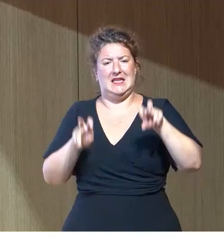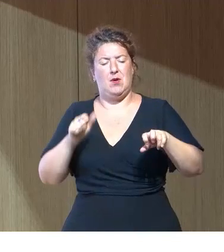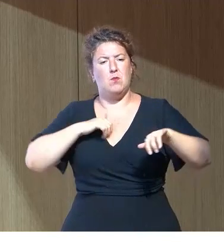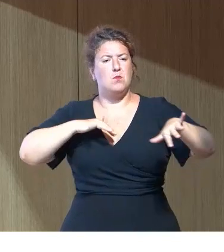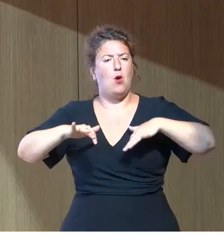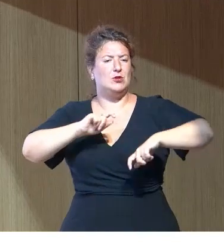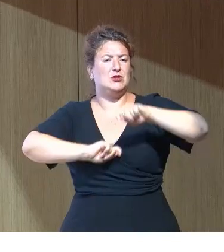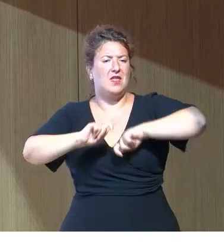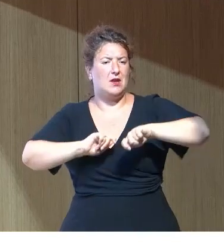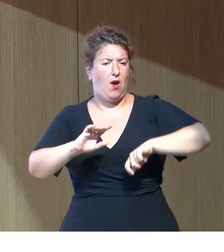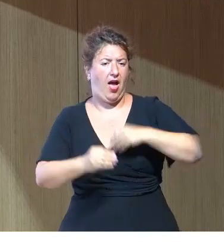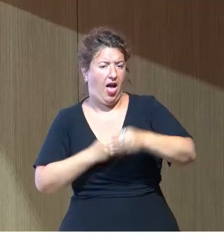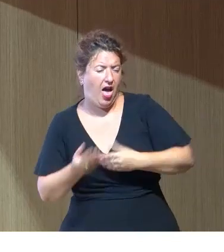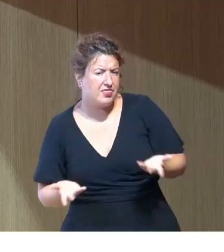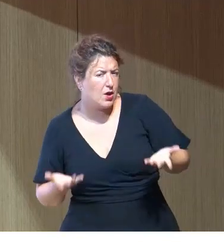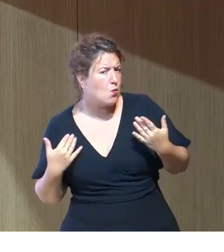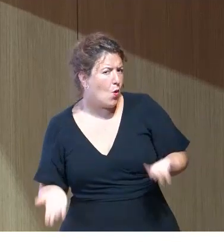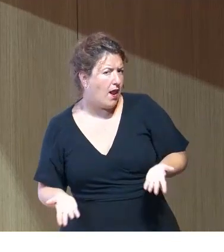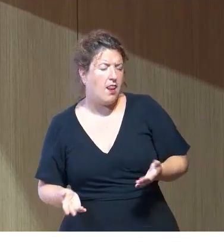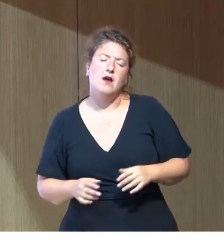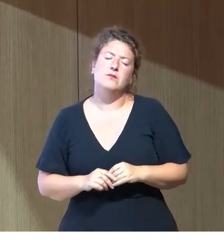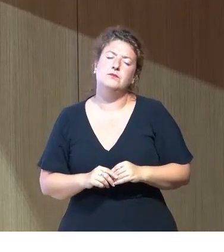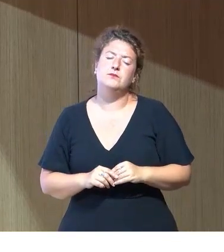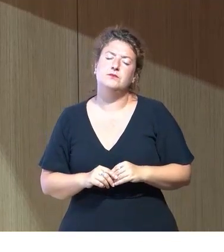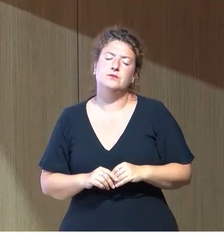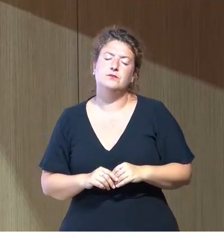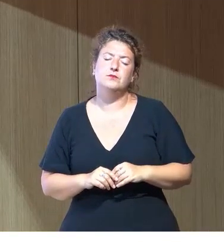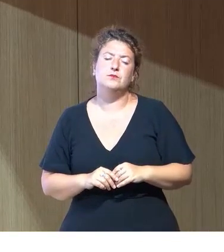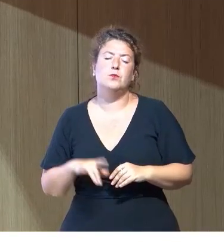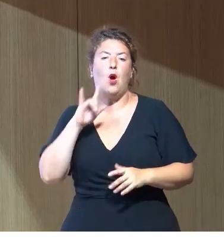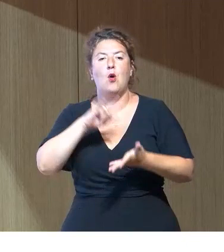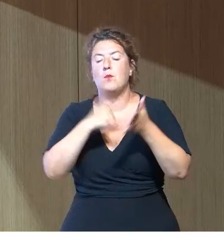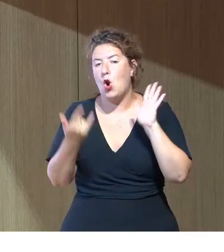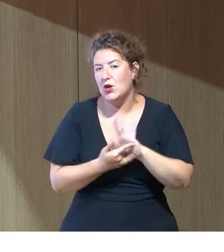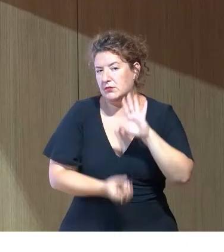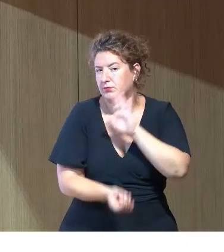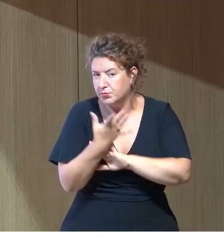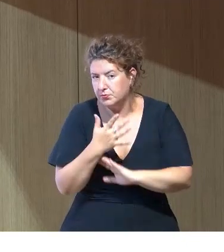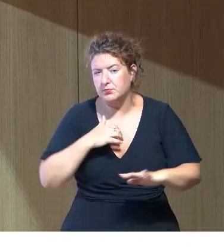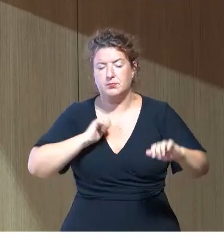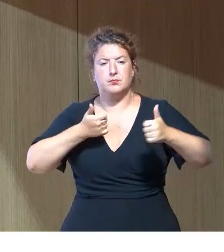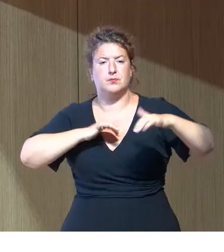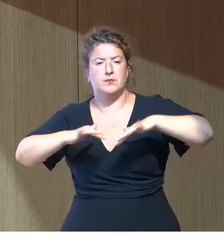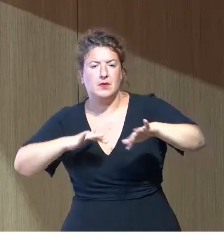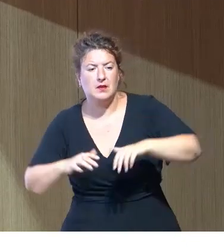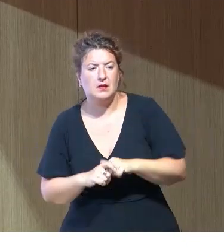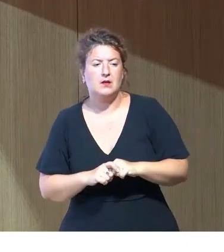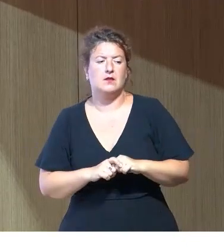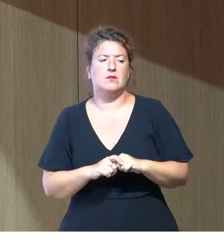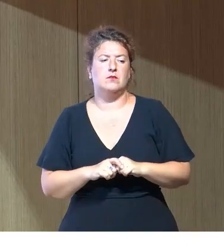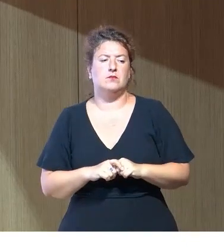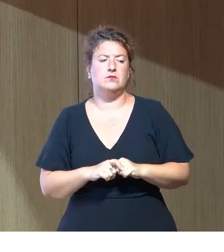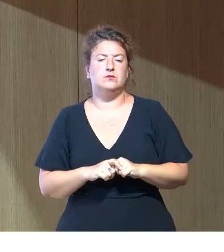el movimiento asociativo se está haciendo No solamente para poner en marcha en nuevos proyectos para lo que es para que los que se están haciendo